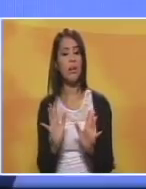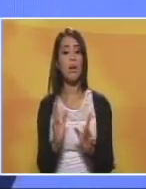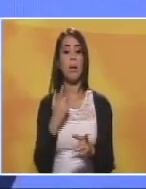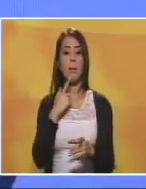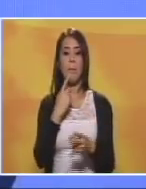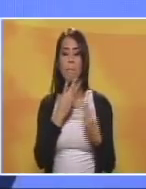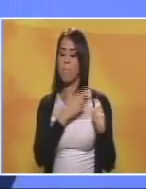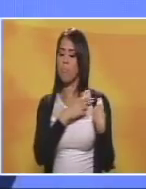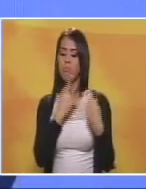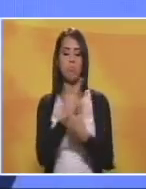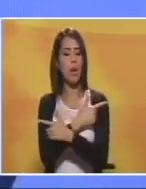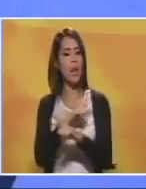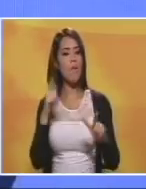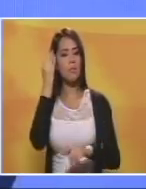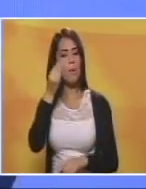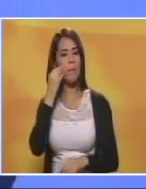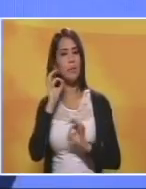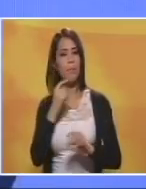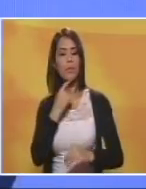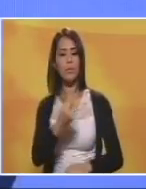su libertad de expresión.